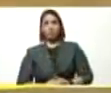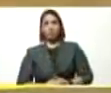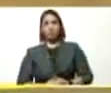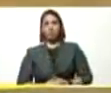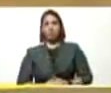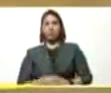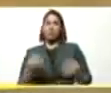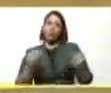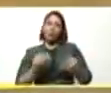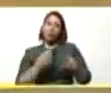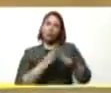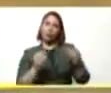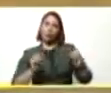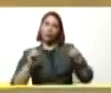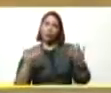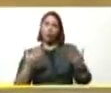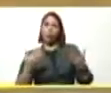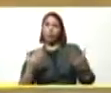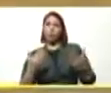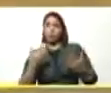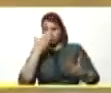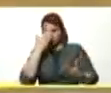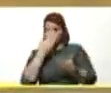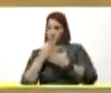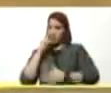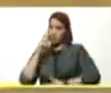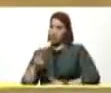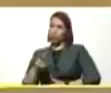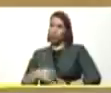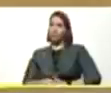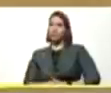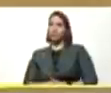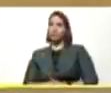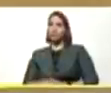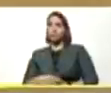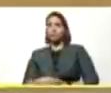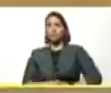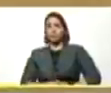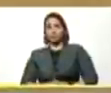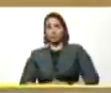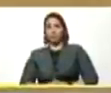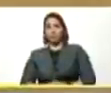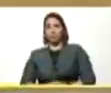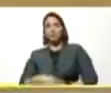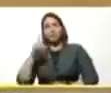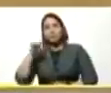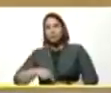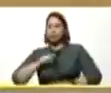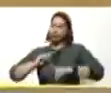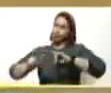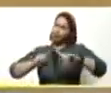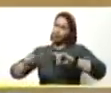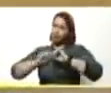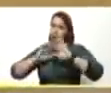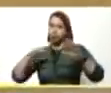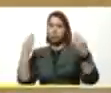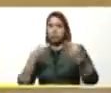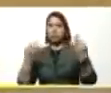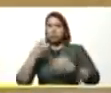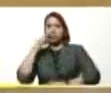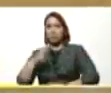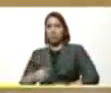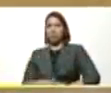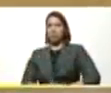estos logros antecede su visión, su compromiso y sus directrices claras. Yo debo siempre